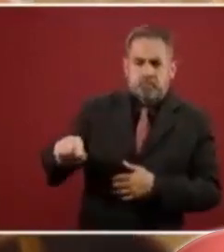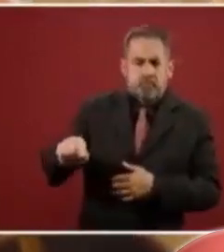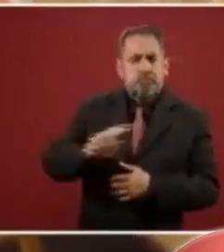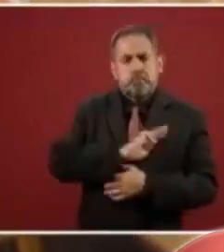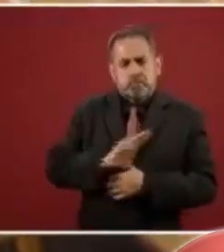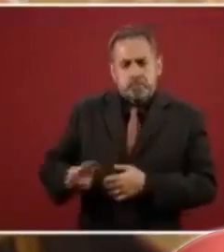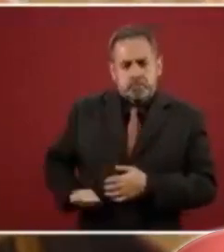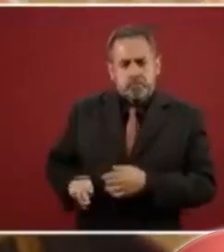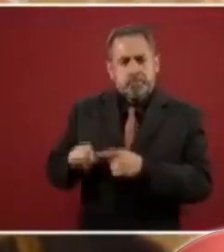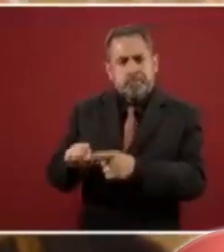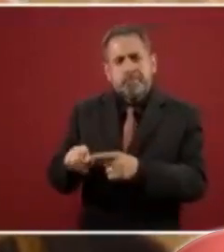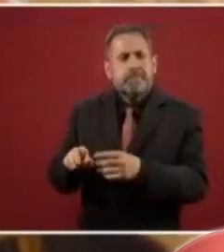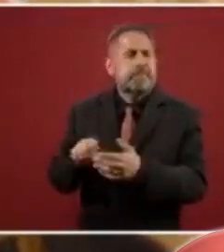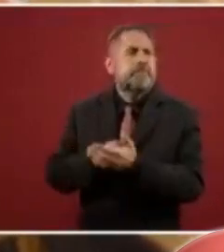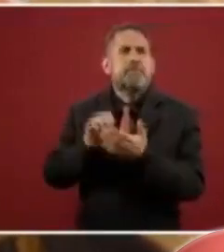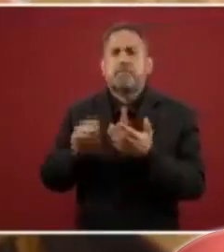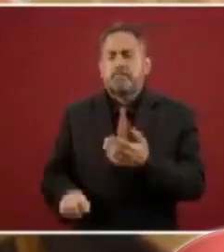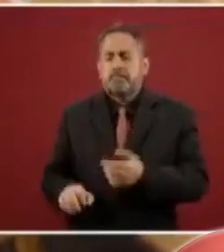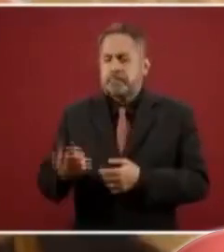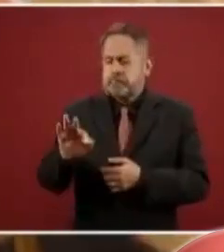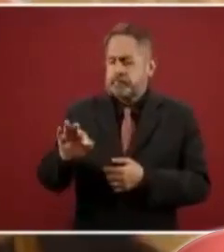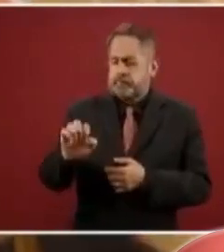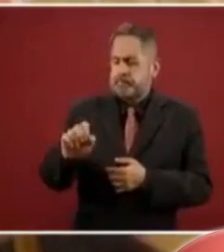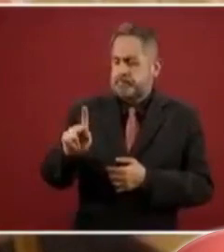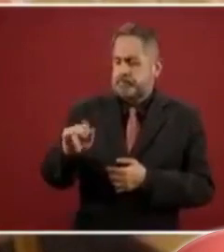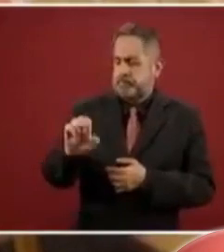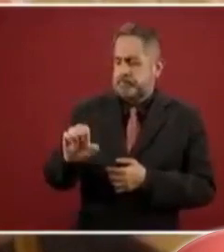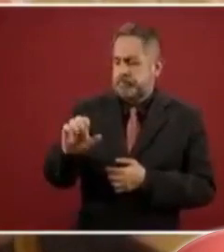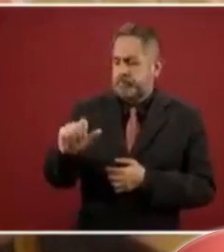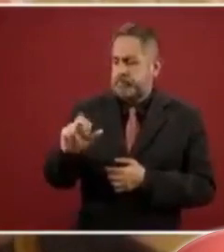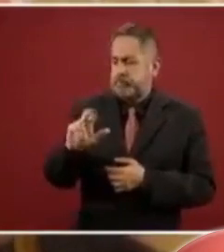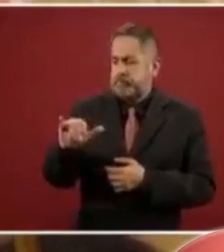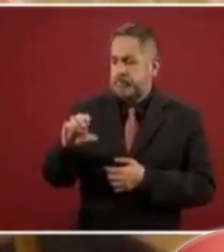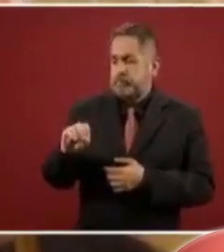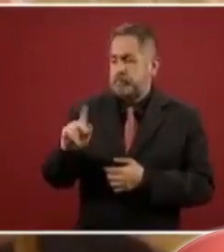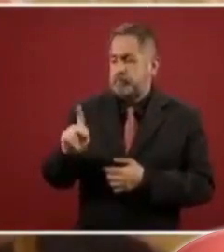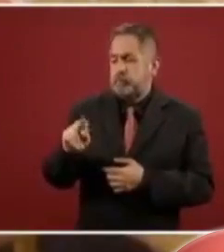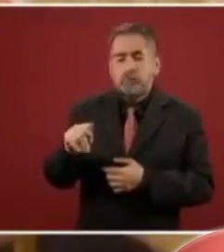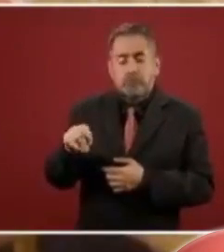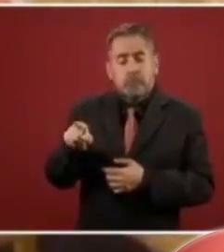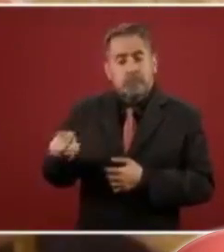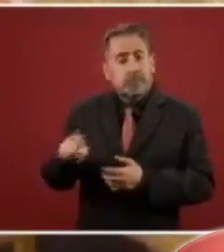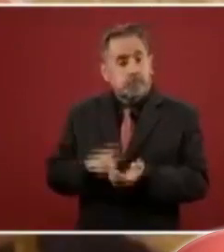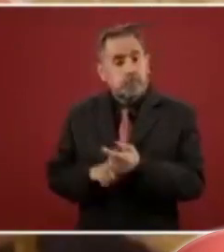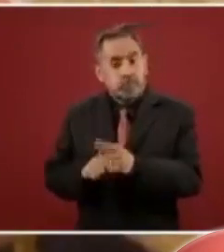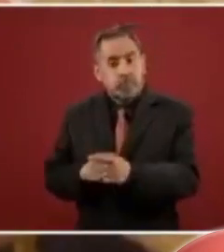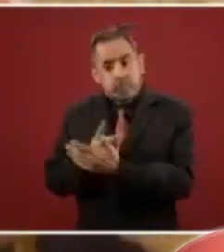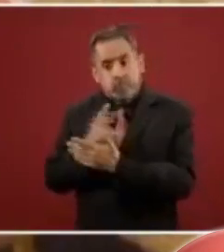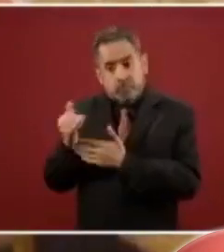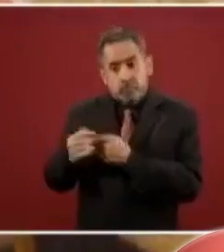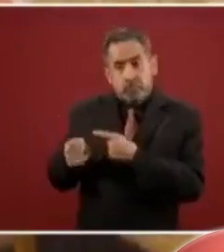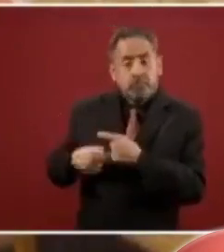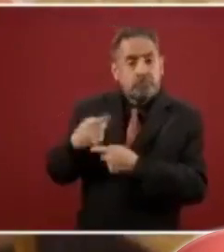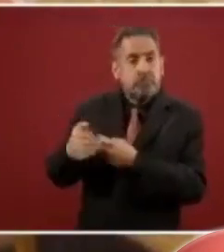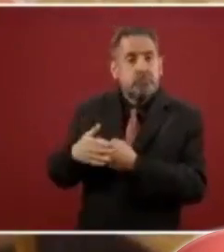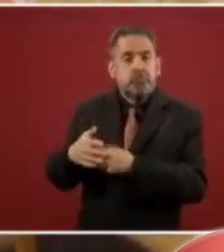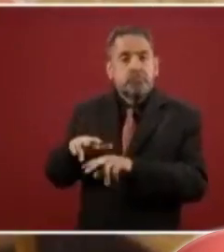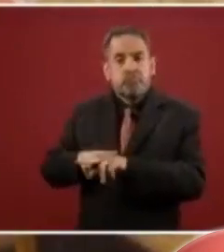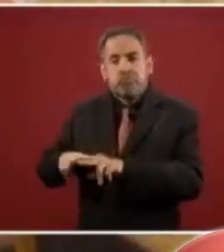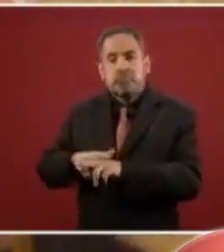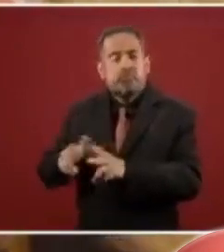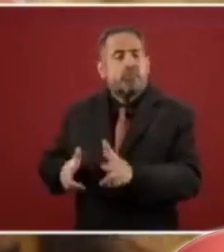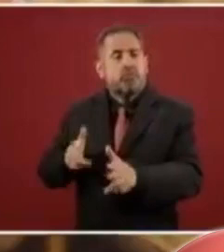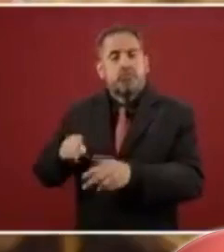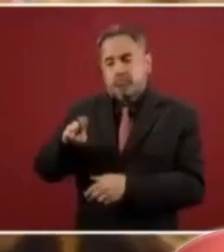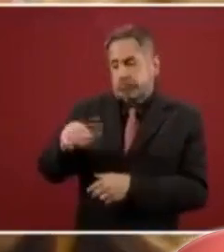estos municipios como el de Felipe Carrillo Puerto, se la están jugando con el proyecto del Tren Maya, y